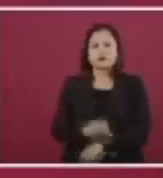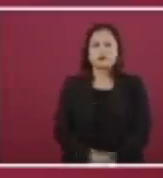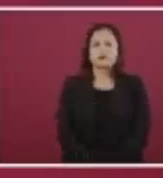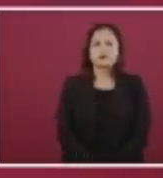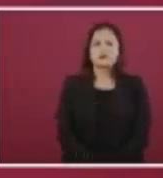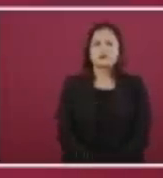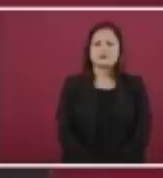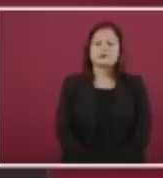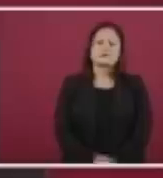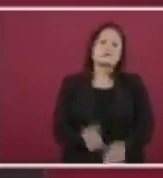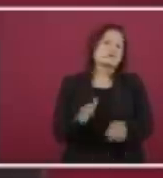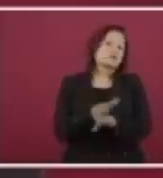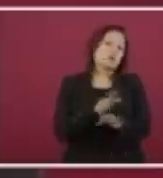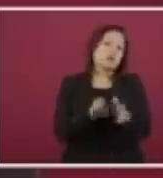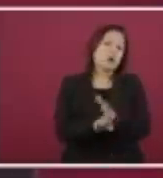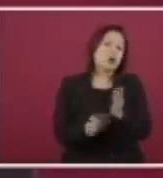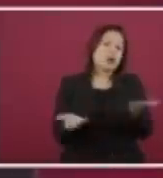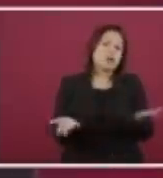Lanzan una